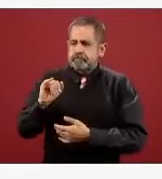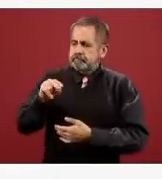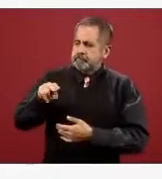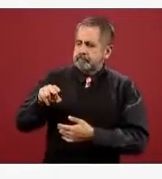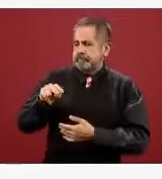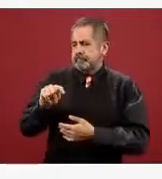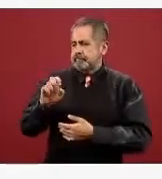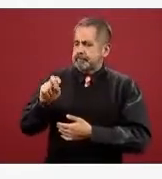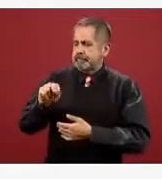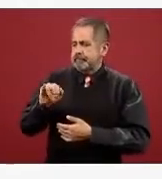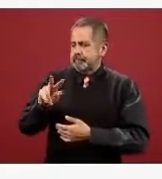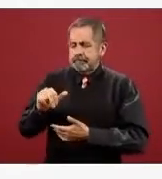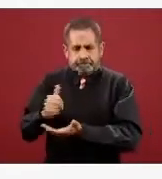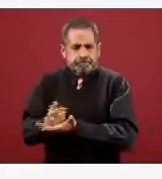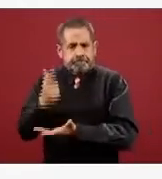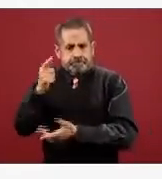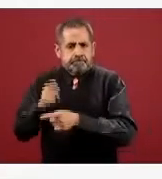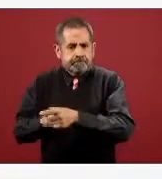la siguiente, por favor.